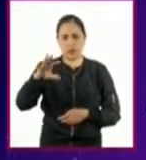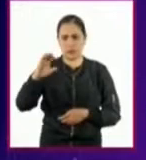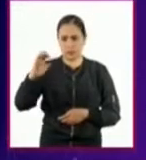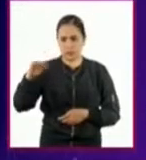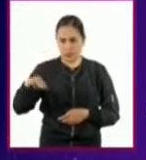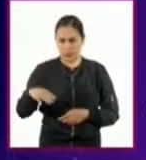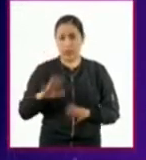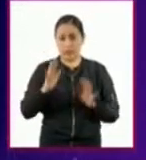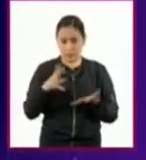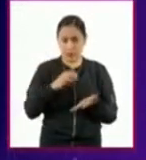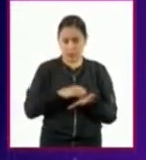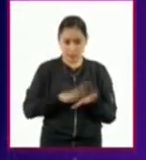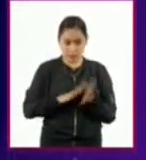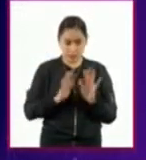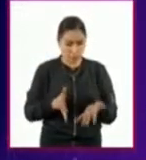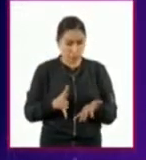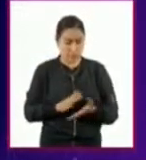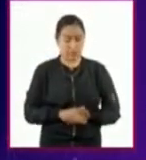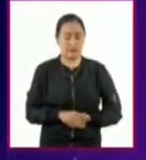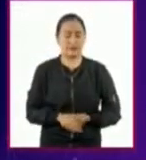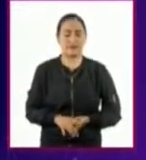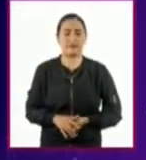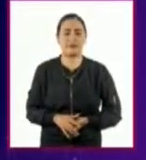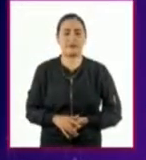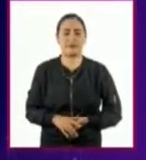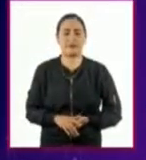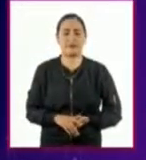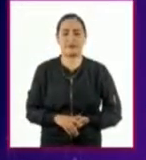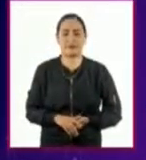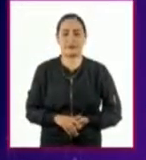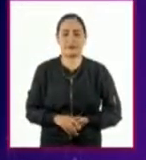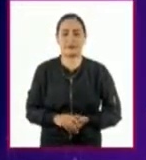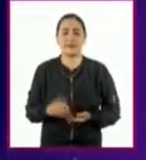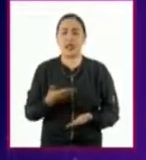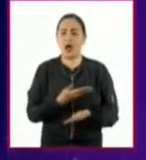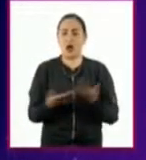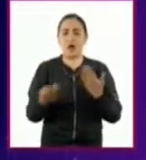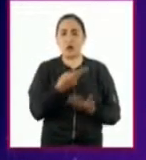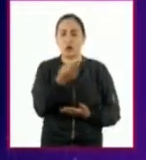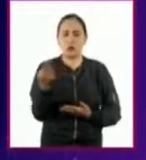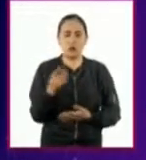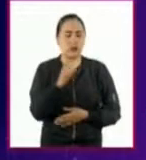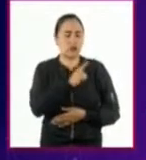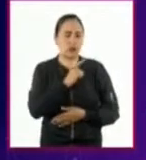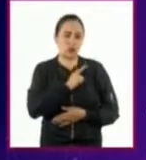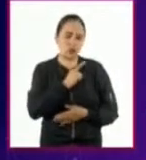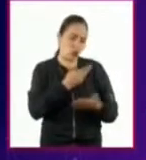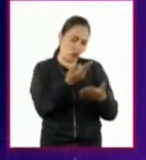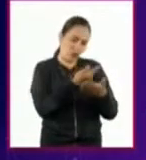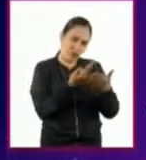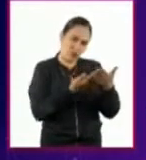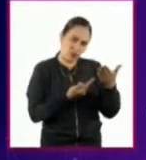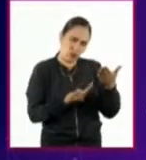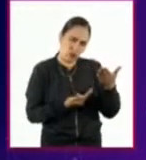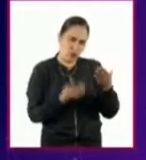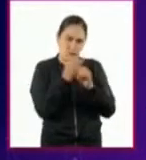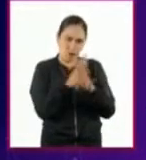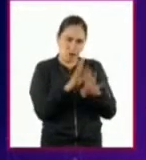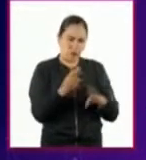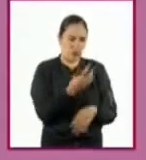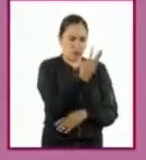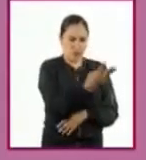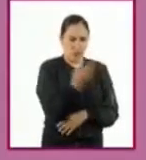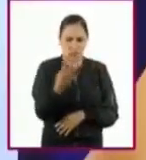las medidas registradas? Ahora tienen que reproducir los triángulos considerando únicamente los 3 datos dados en cada